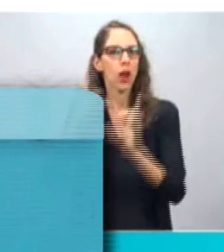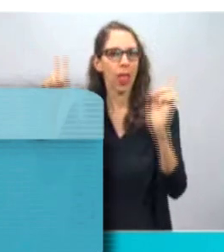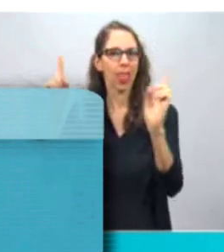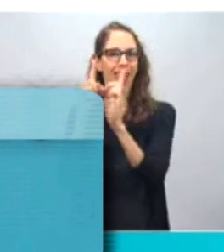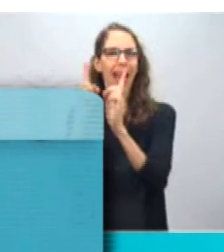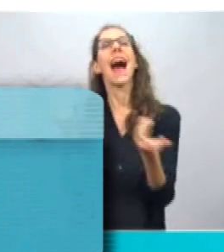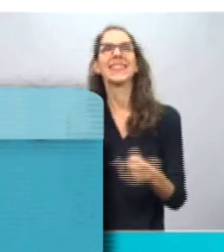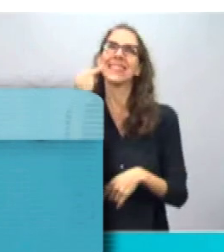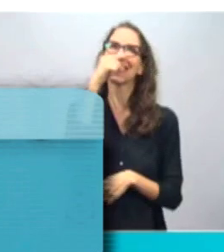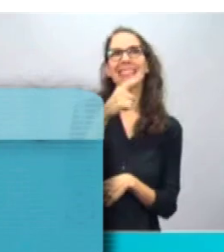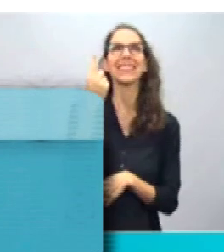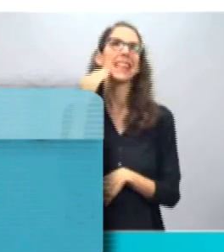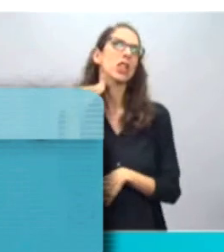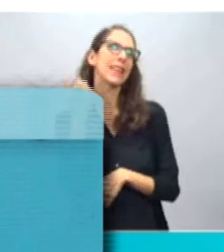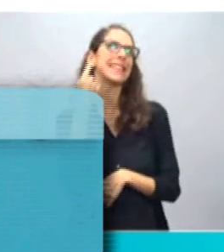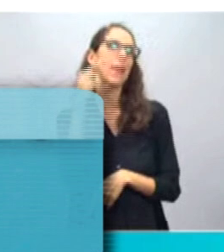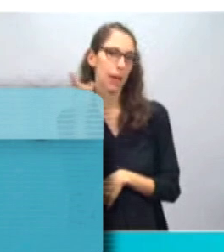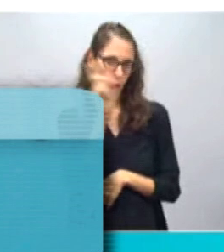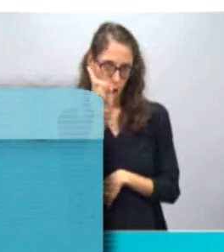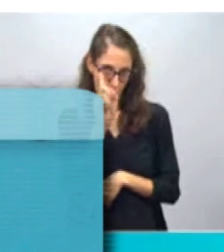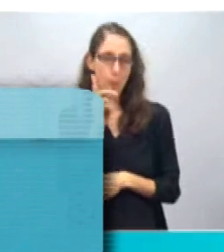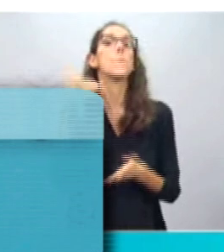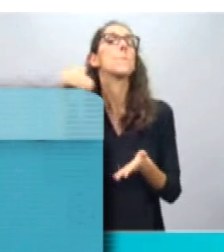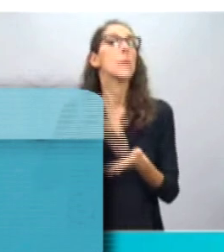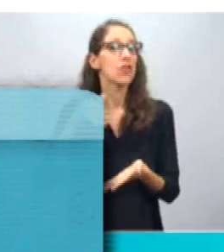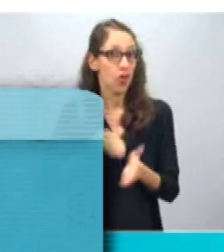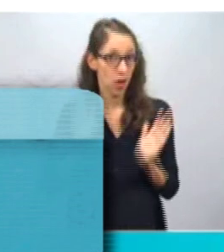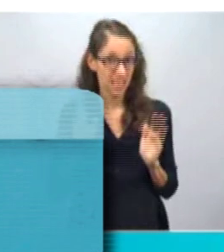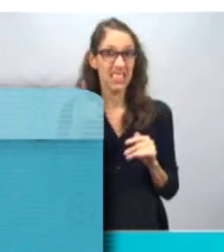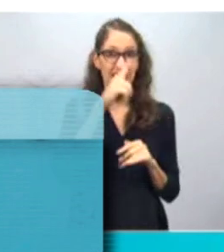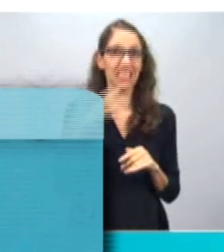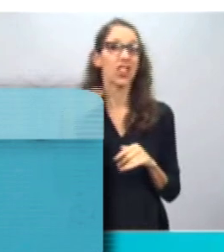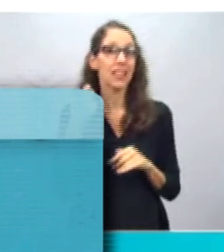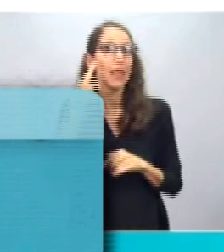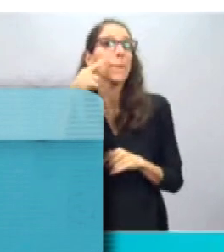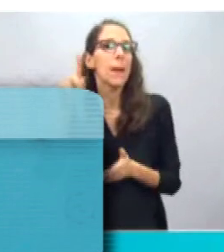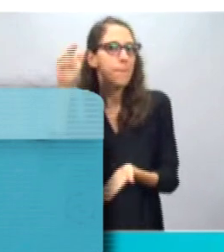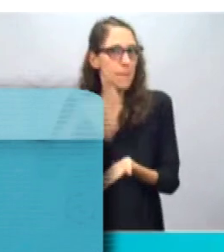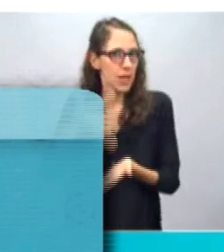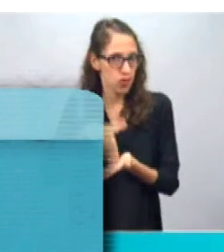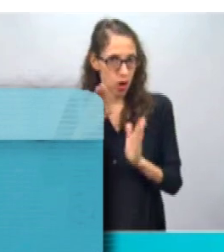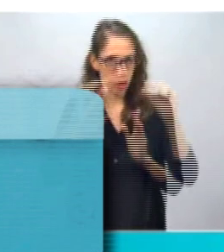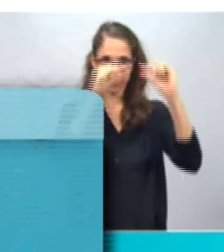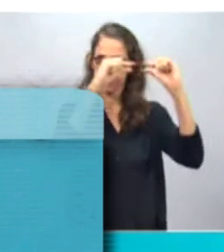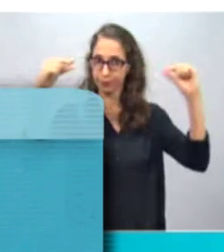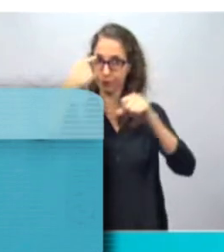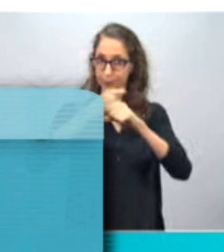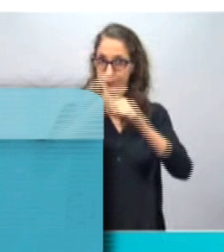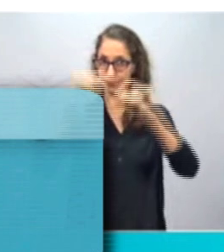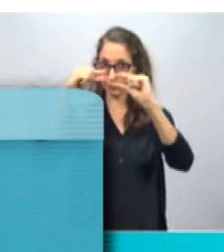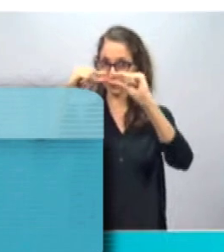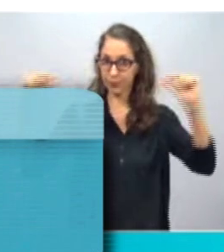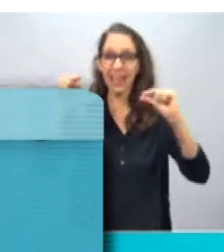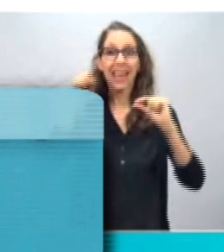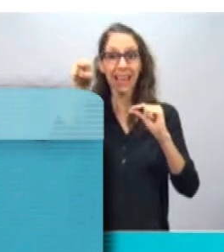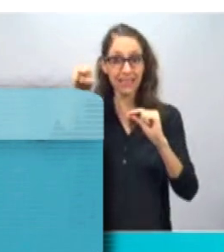no es 716 mil pesos, sino que son 716 millones de pesos el primer renglón, que son las transferencias que le